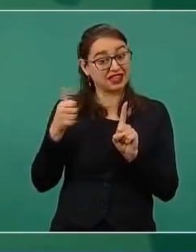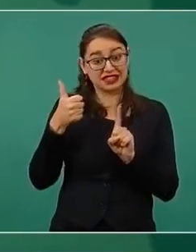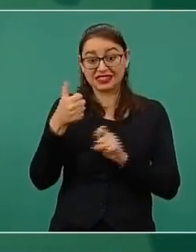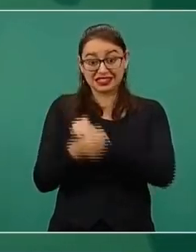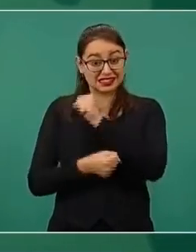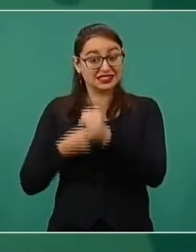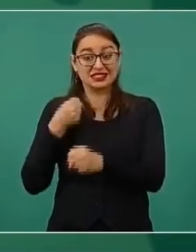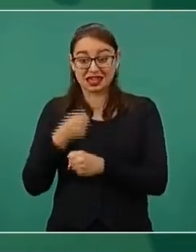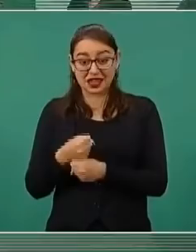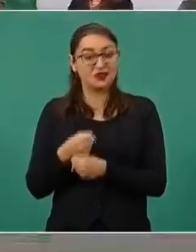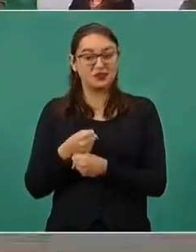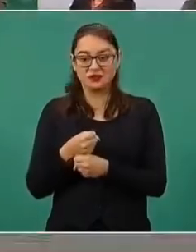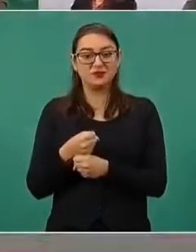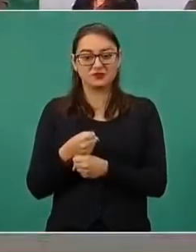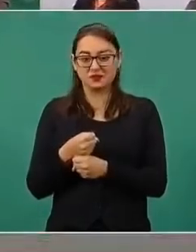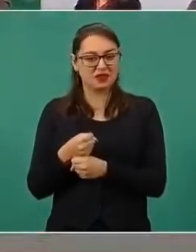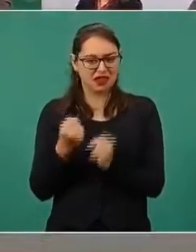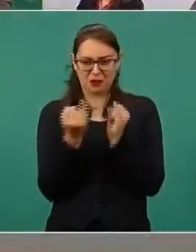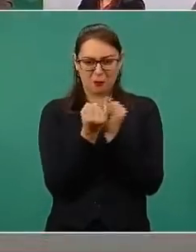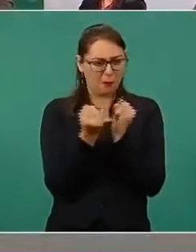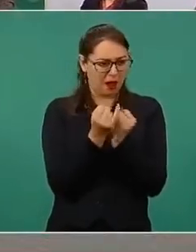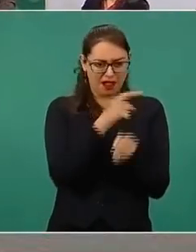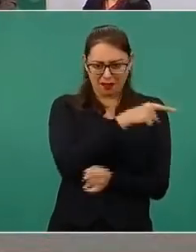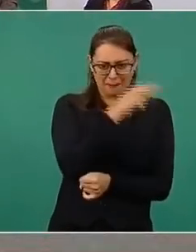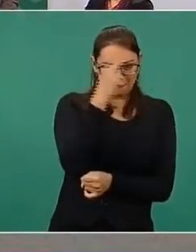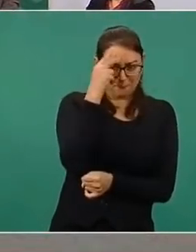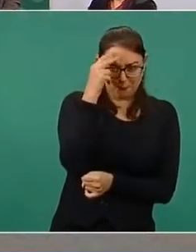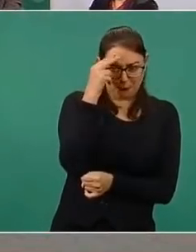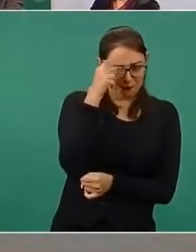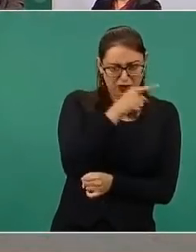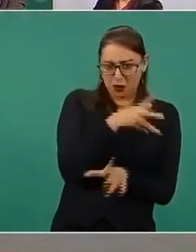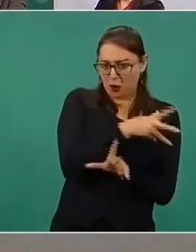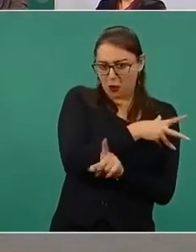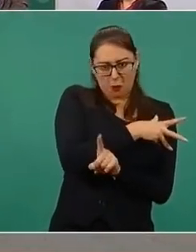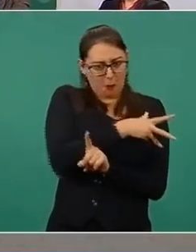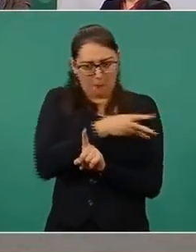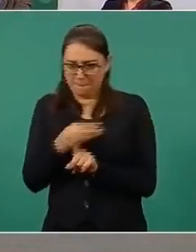todo el sistema antidemocrático de su abuelo,